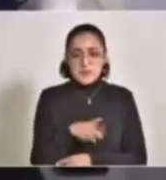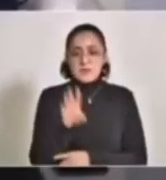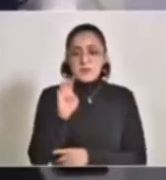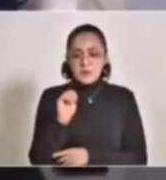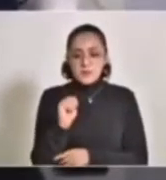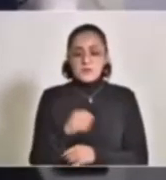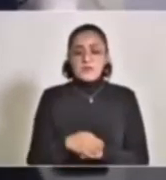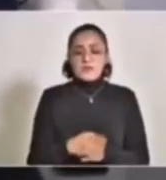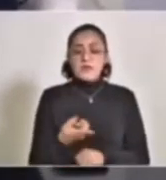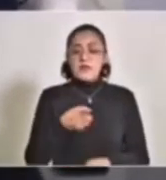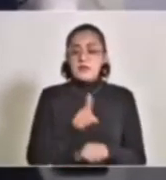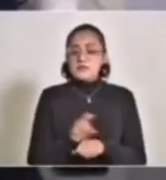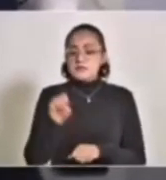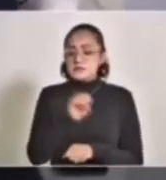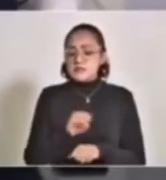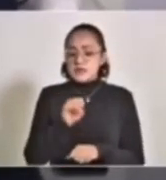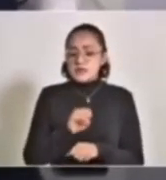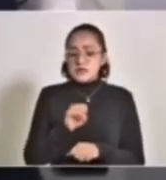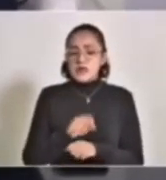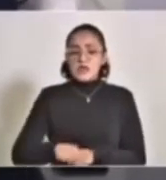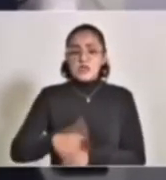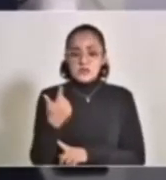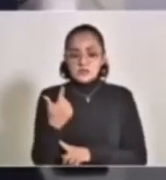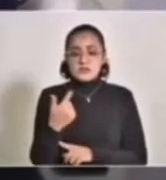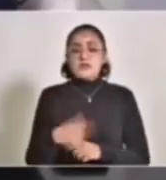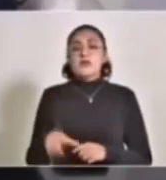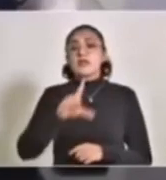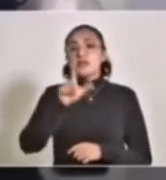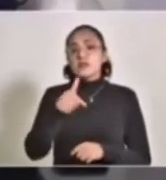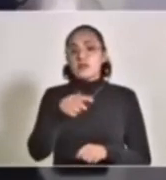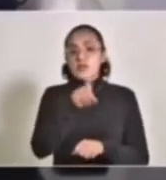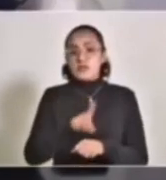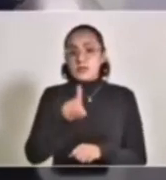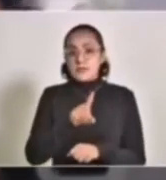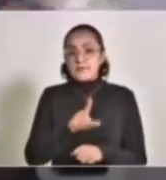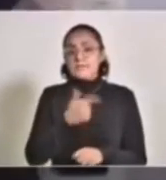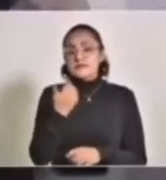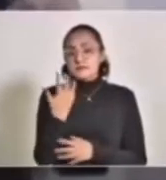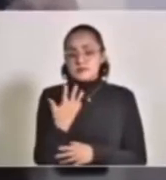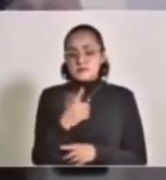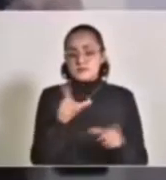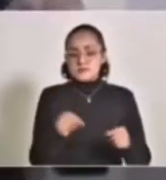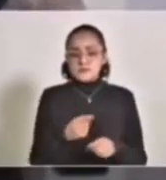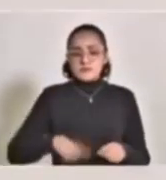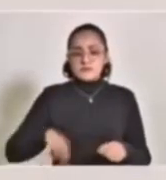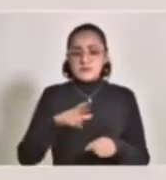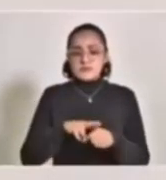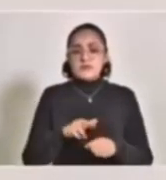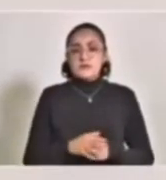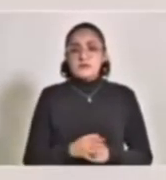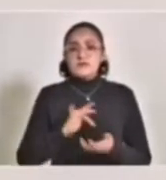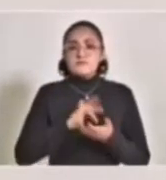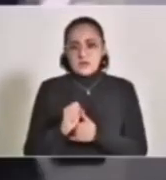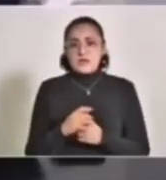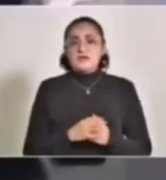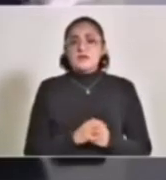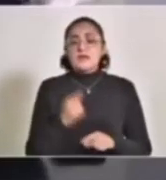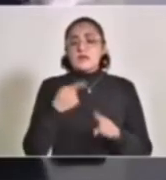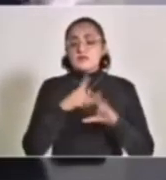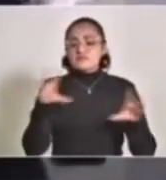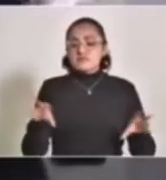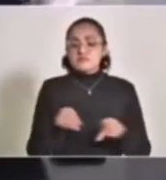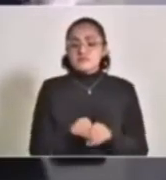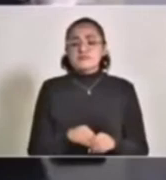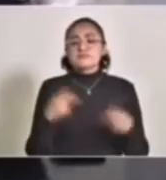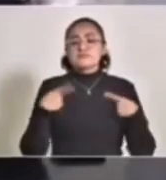9. A corte del sábado, 12. Y a corte del domingo, 5. ¿Es cuánto, gobernador? Gracias. Un